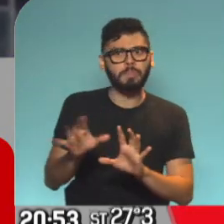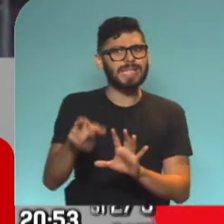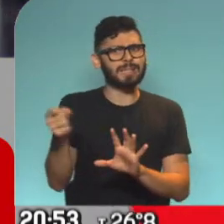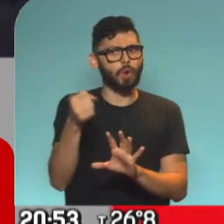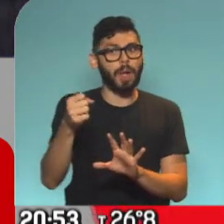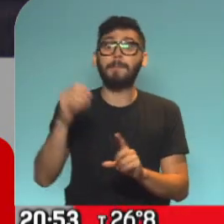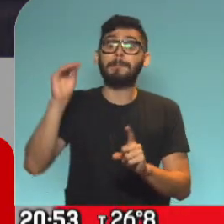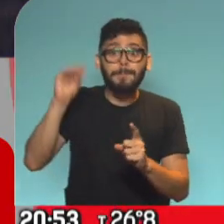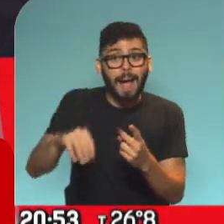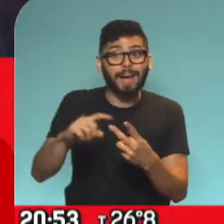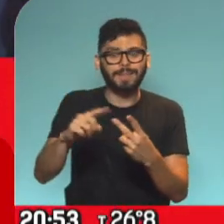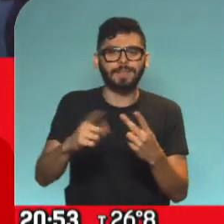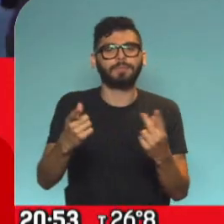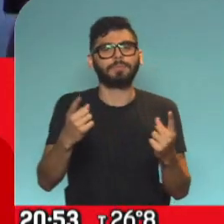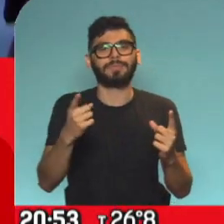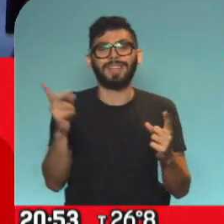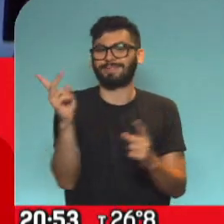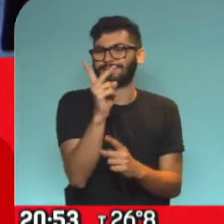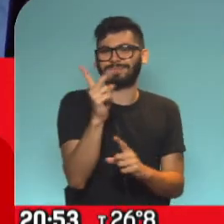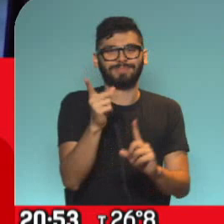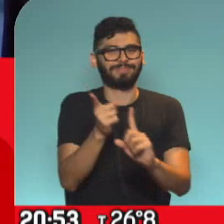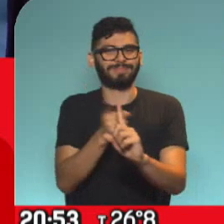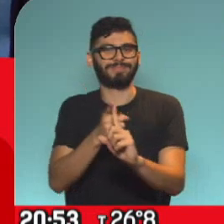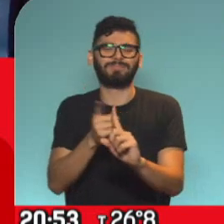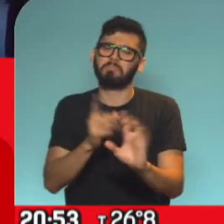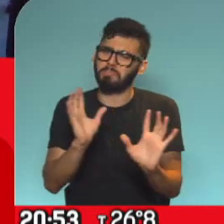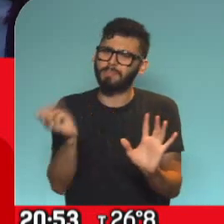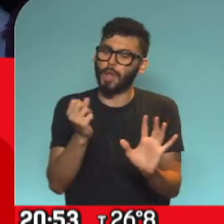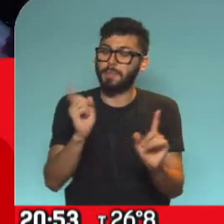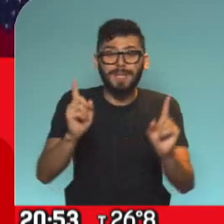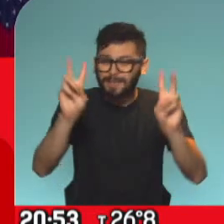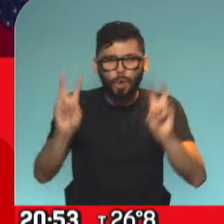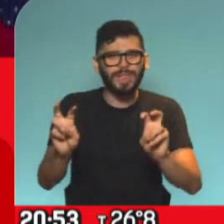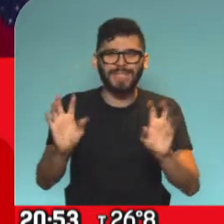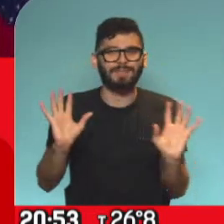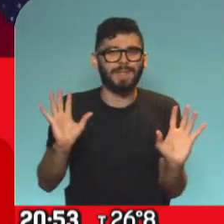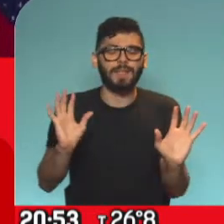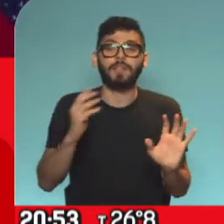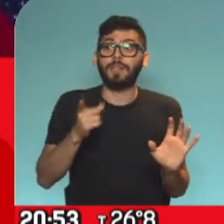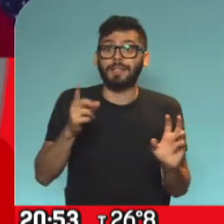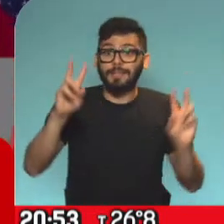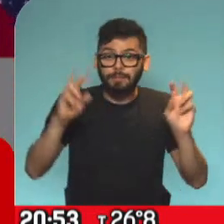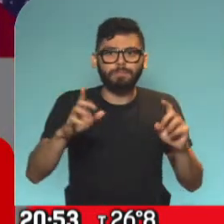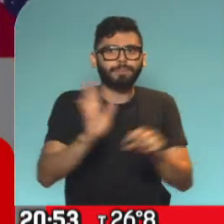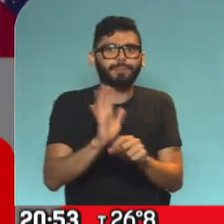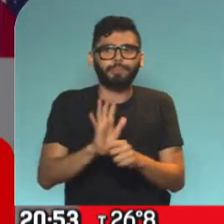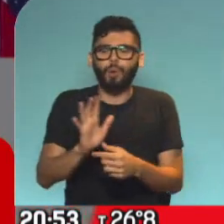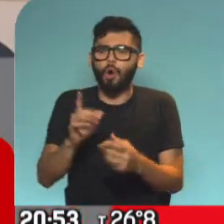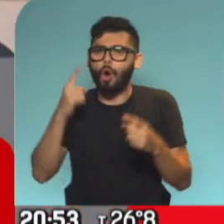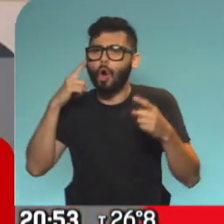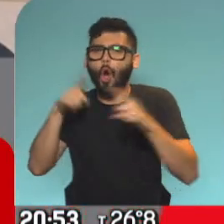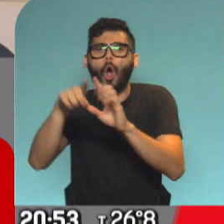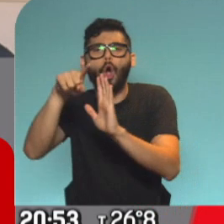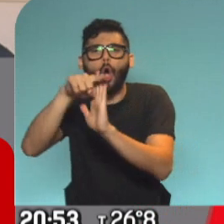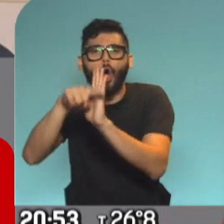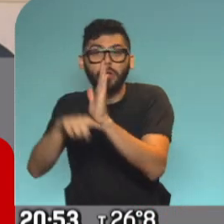lo que ha sido, bueno, la conversación que ellos han tenido, que tenía que ver con esto, que tenía que ver con la posibilidad de conversar sobre agendas y de ser